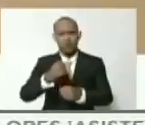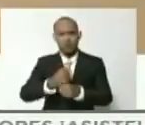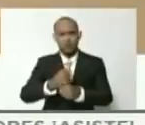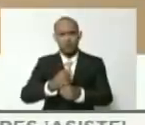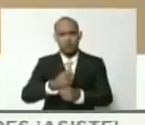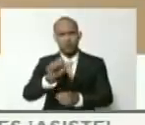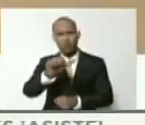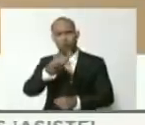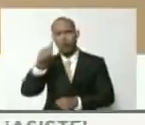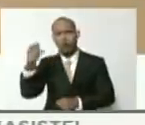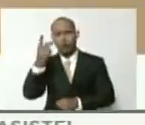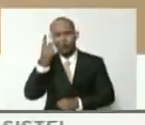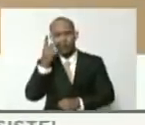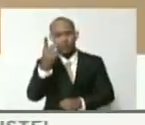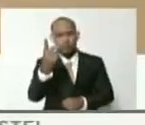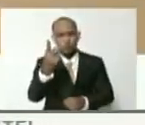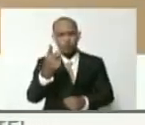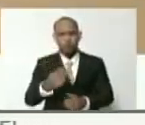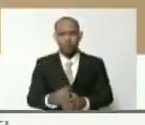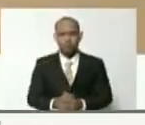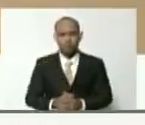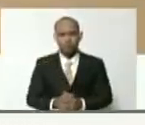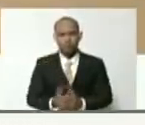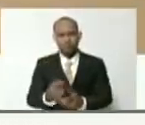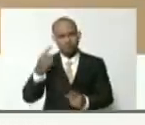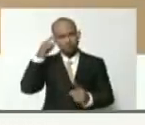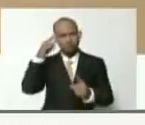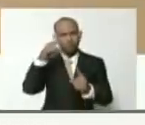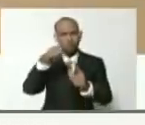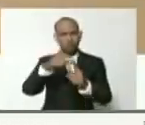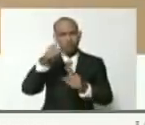otra perspectiva para el pueblo venezolano.